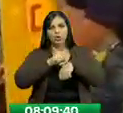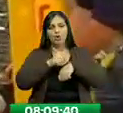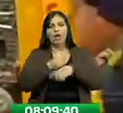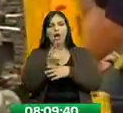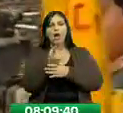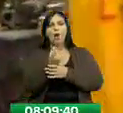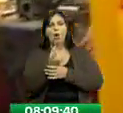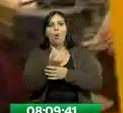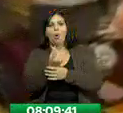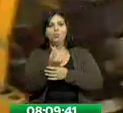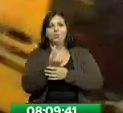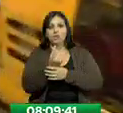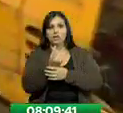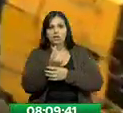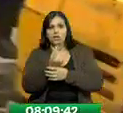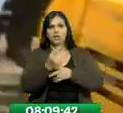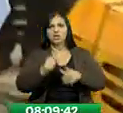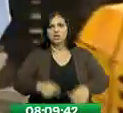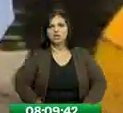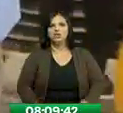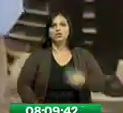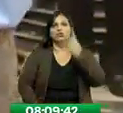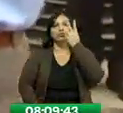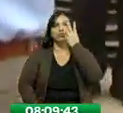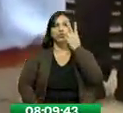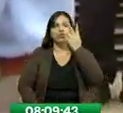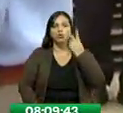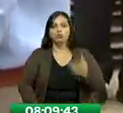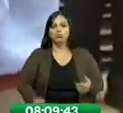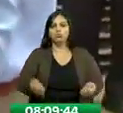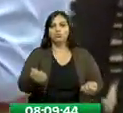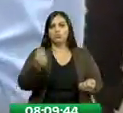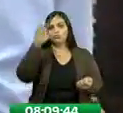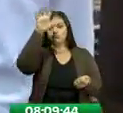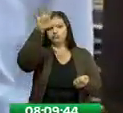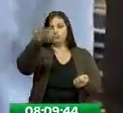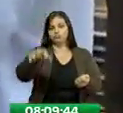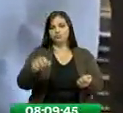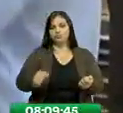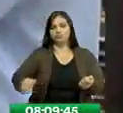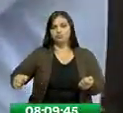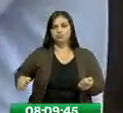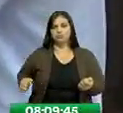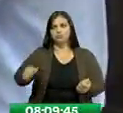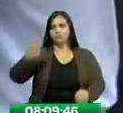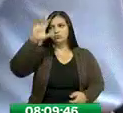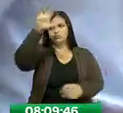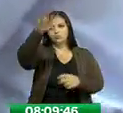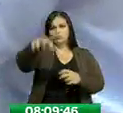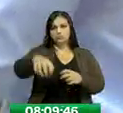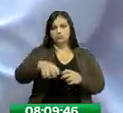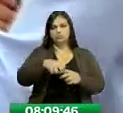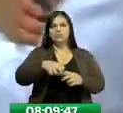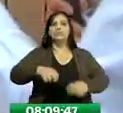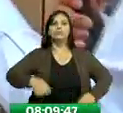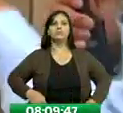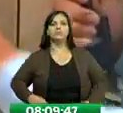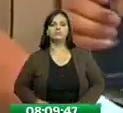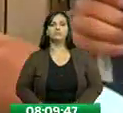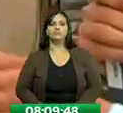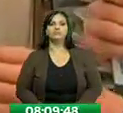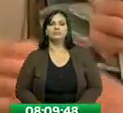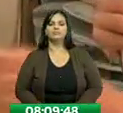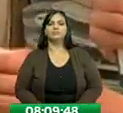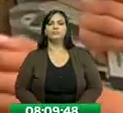vamos a tratar de mantener el diálogo rapidito programado para poder dialogar estamos estamos en vivo en estos instantes para rts